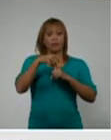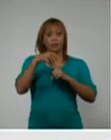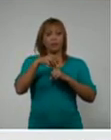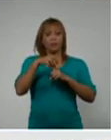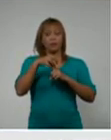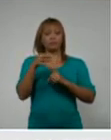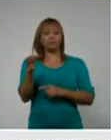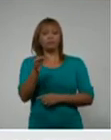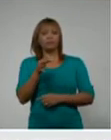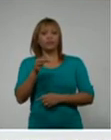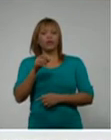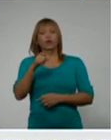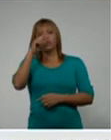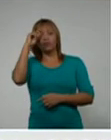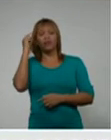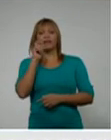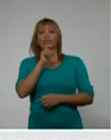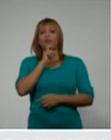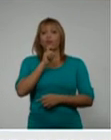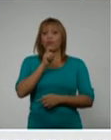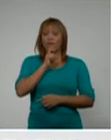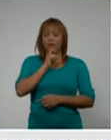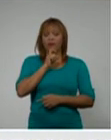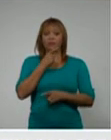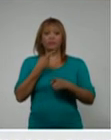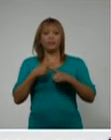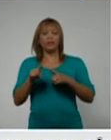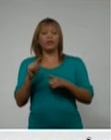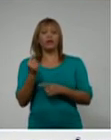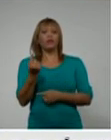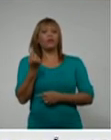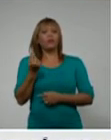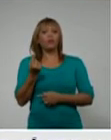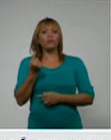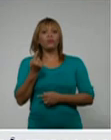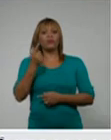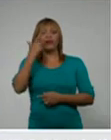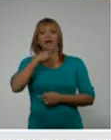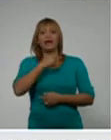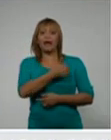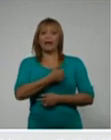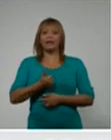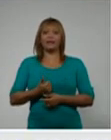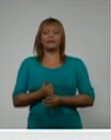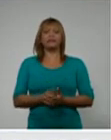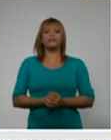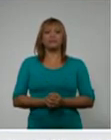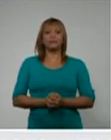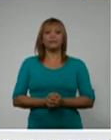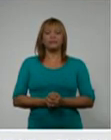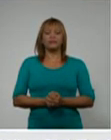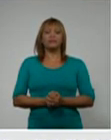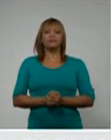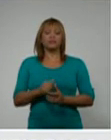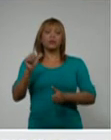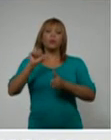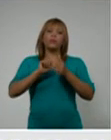uno es de San Antonio de los Baños y uno es de Alquizar. Este es el comportamiento